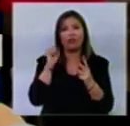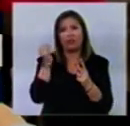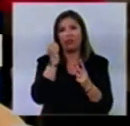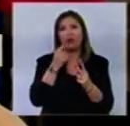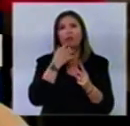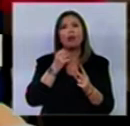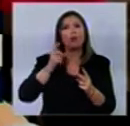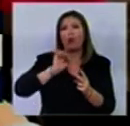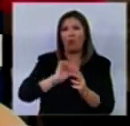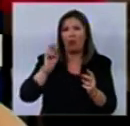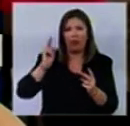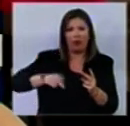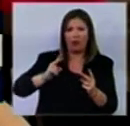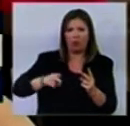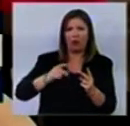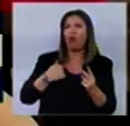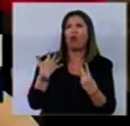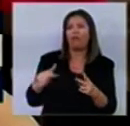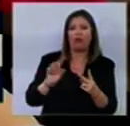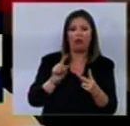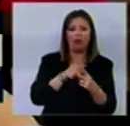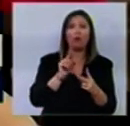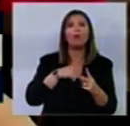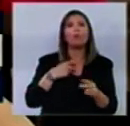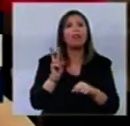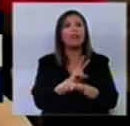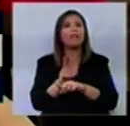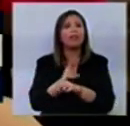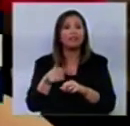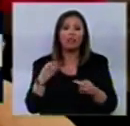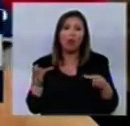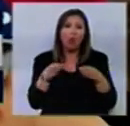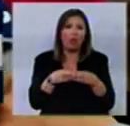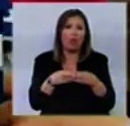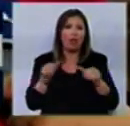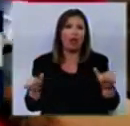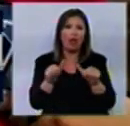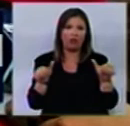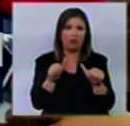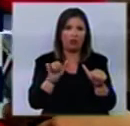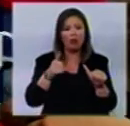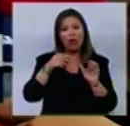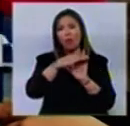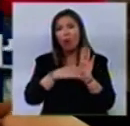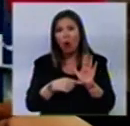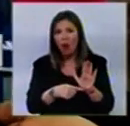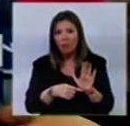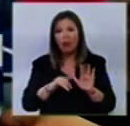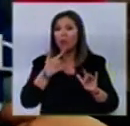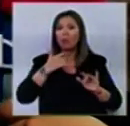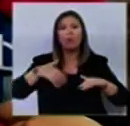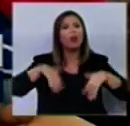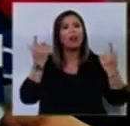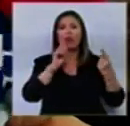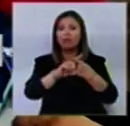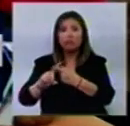uno para nosotros es la defensa de la unidad de acción del frente amplio en torno a su programa o sea cualquier acuerdo político que hagamos